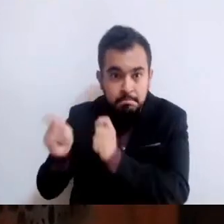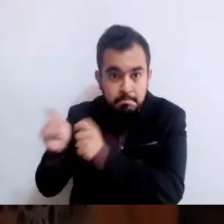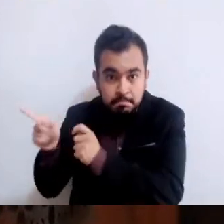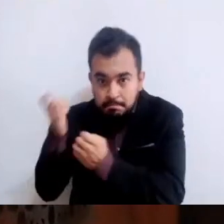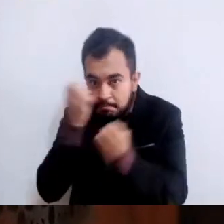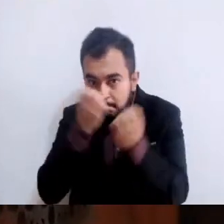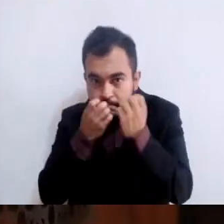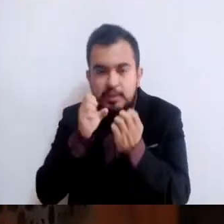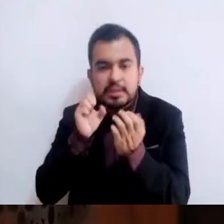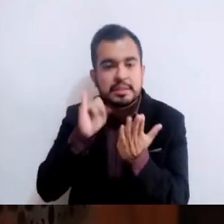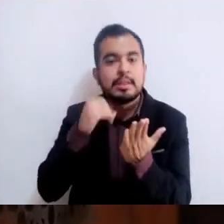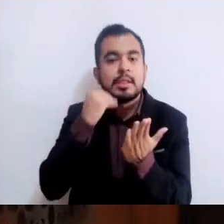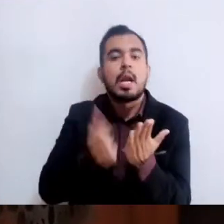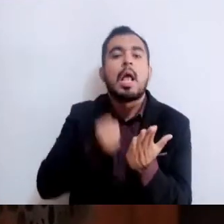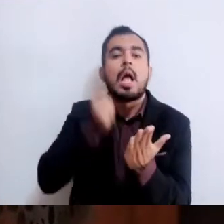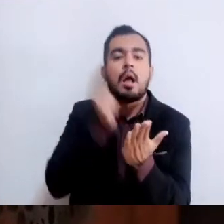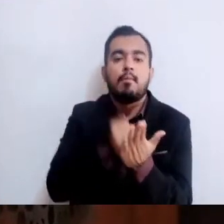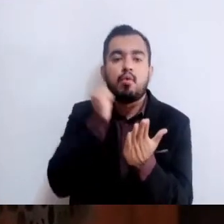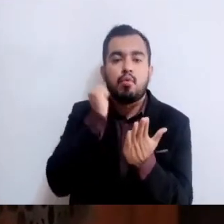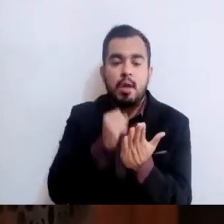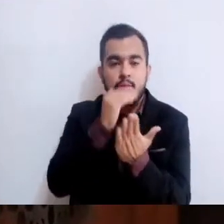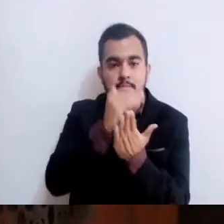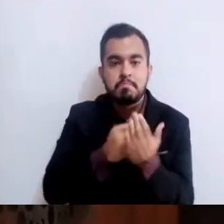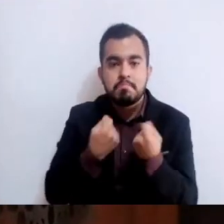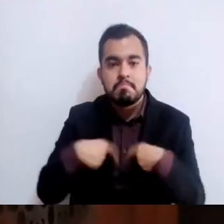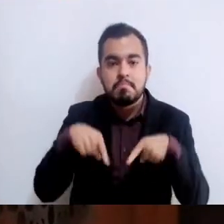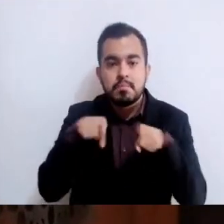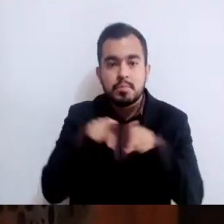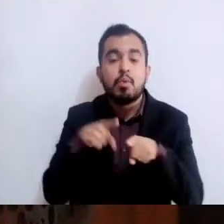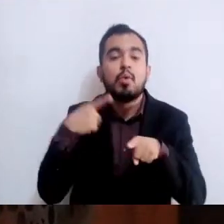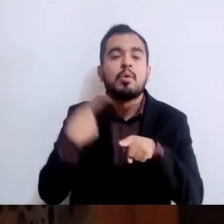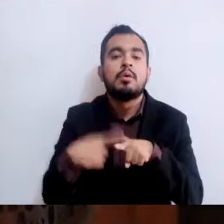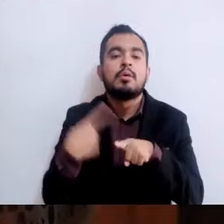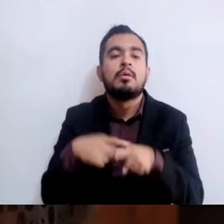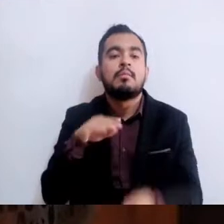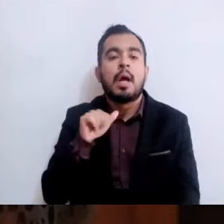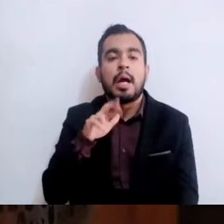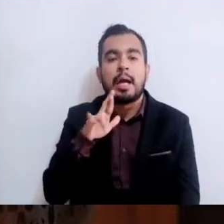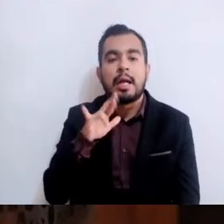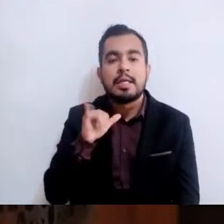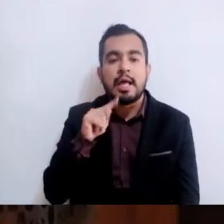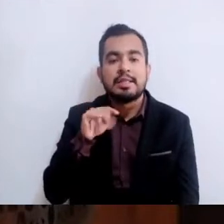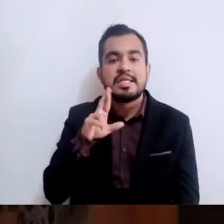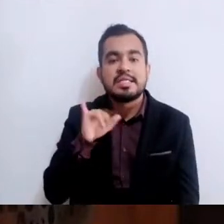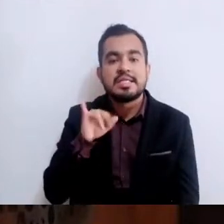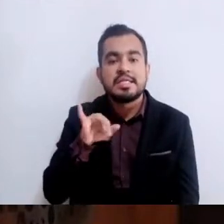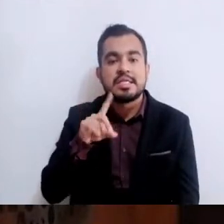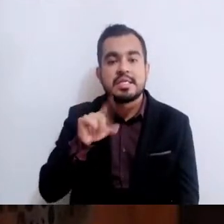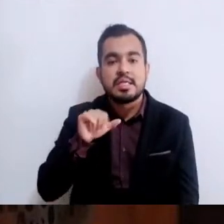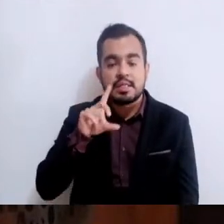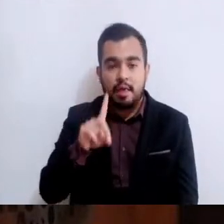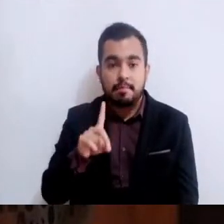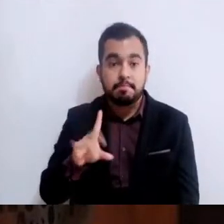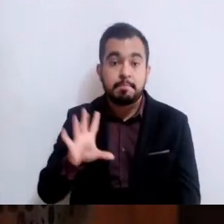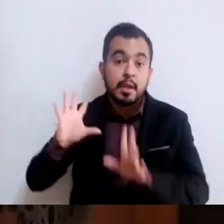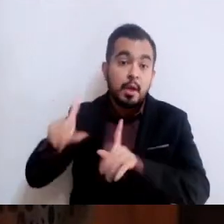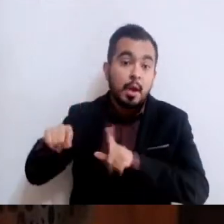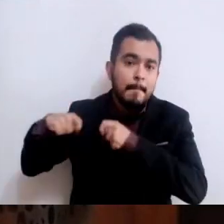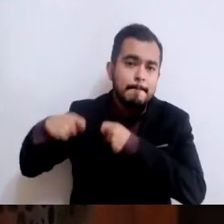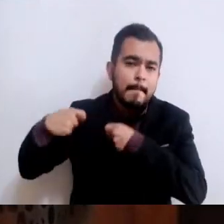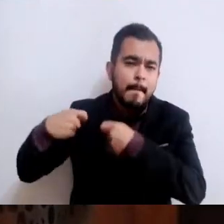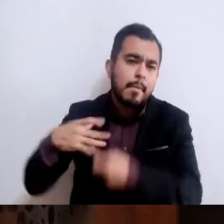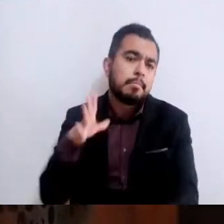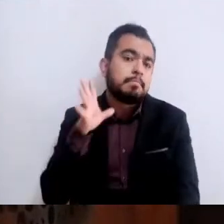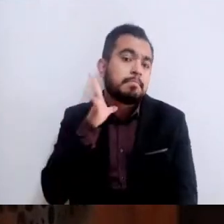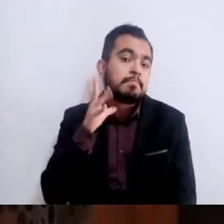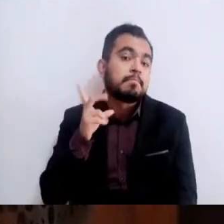términos. Atentamente, su servidora María Trinidad Franco Arpero. La 61ª legislatura del Estado